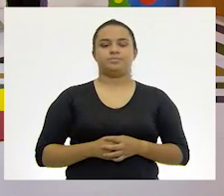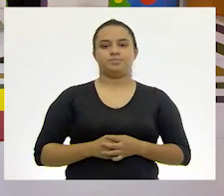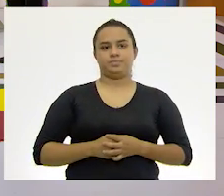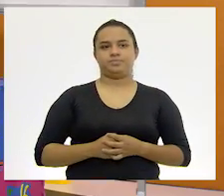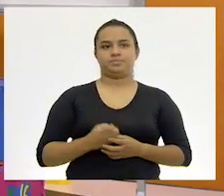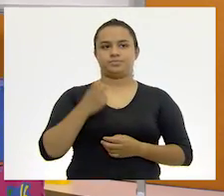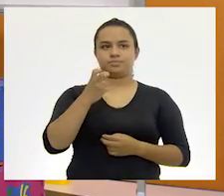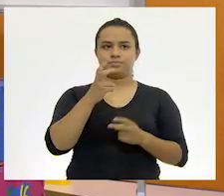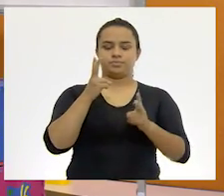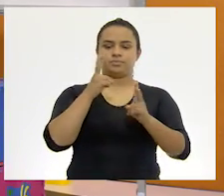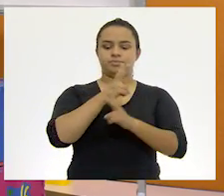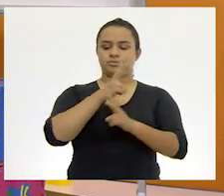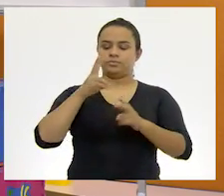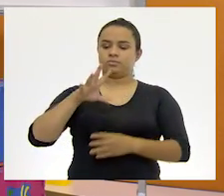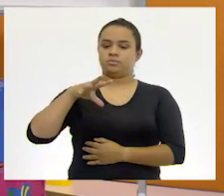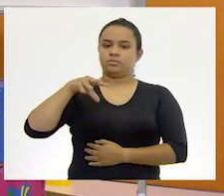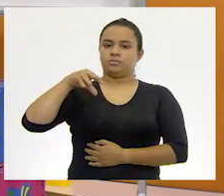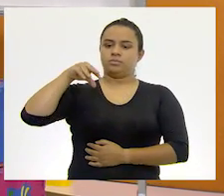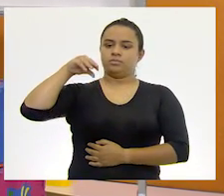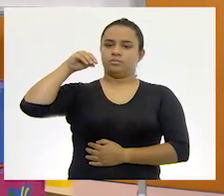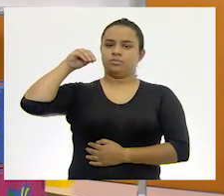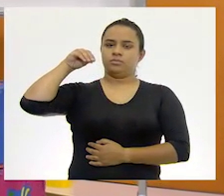Eso, da una respiración profunda.